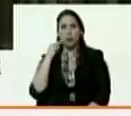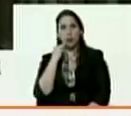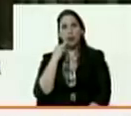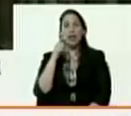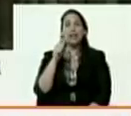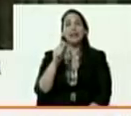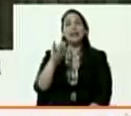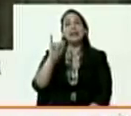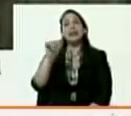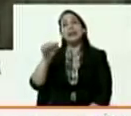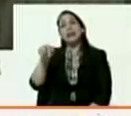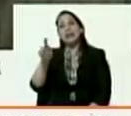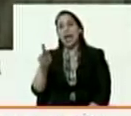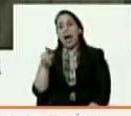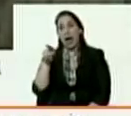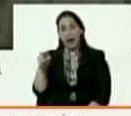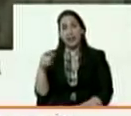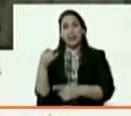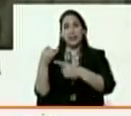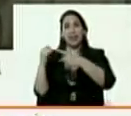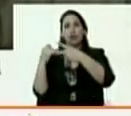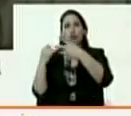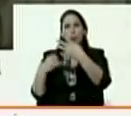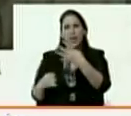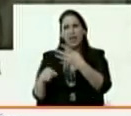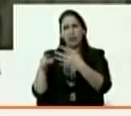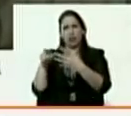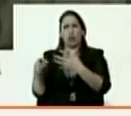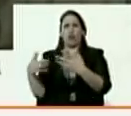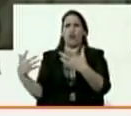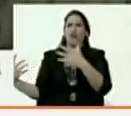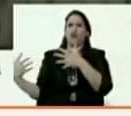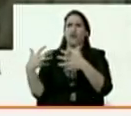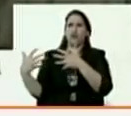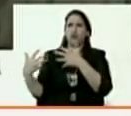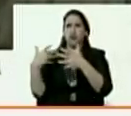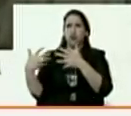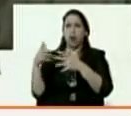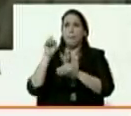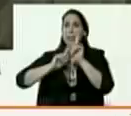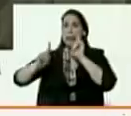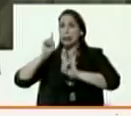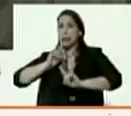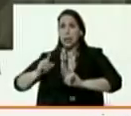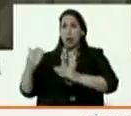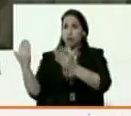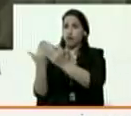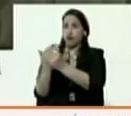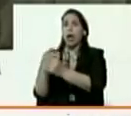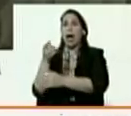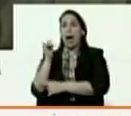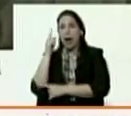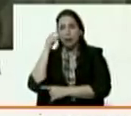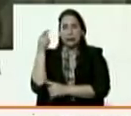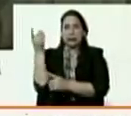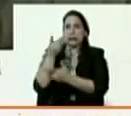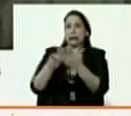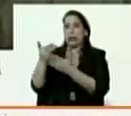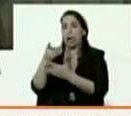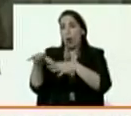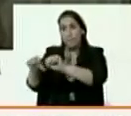TIAR es un instrumento anacrónico y falaz, un subterfugio diseñado por el